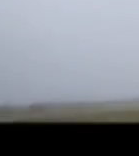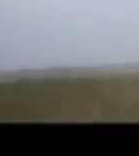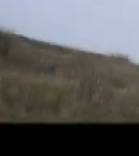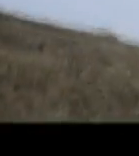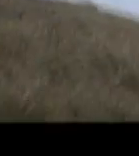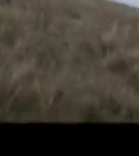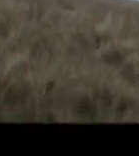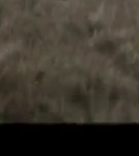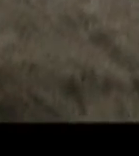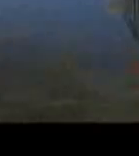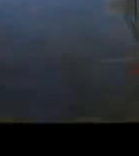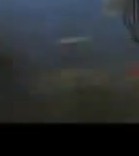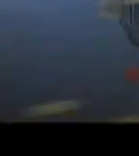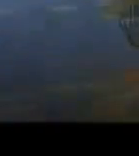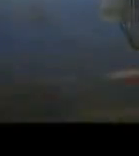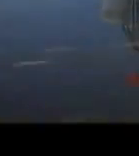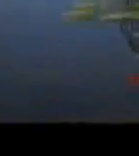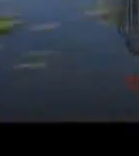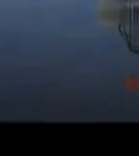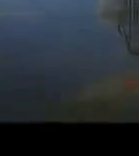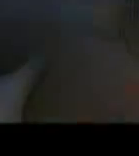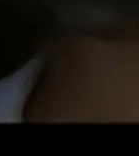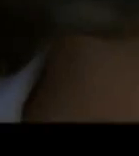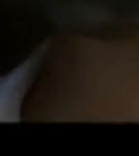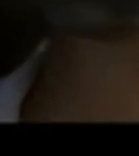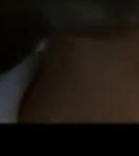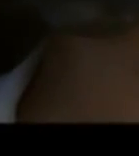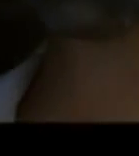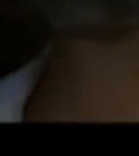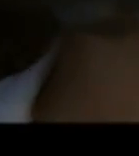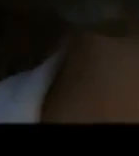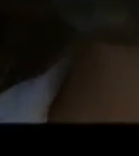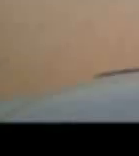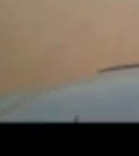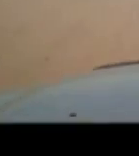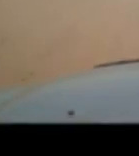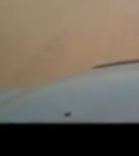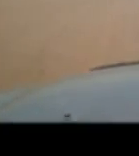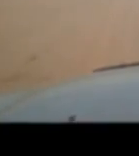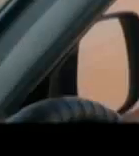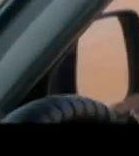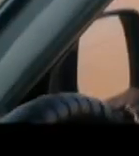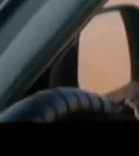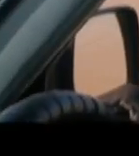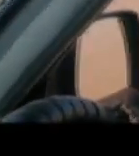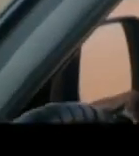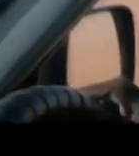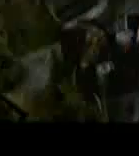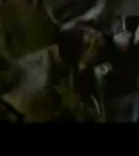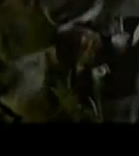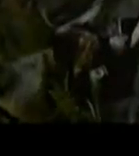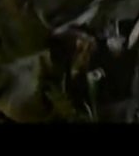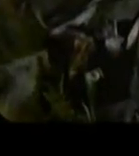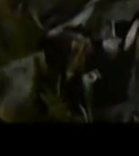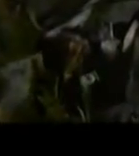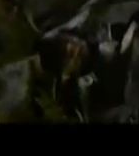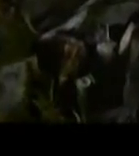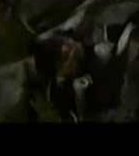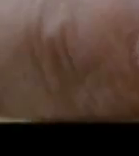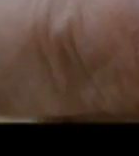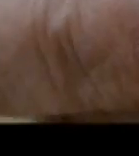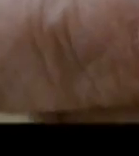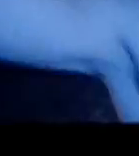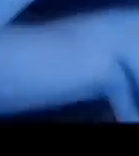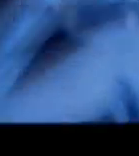¡Qué veloz! Viajando a algunos de los lugares más salvajes de la Tierra, dos científicos revelan el extraño y maravilloso